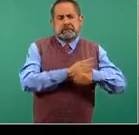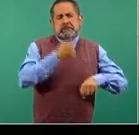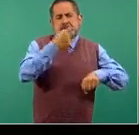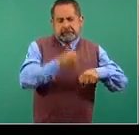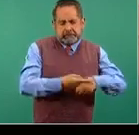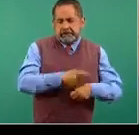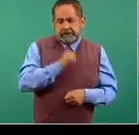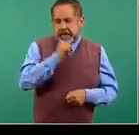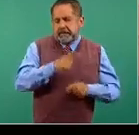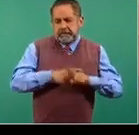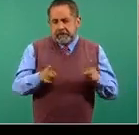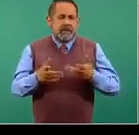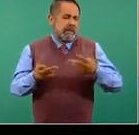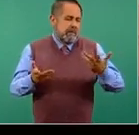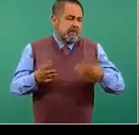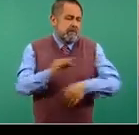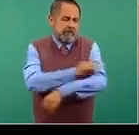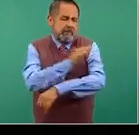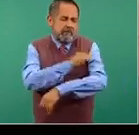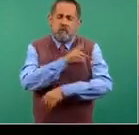como usted lo mencionaba? Y la segunda,